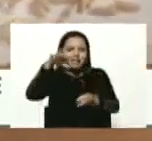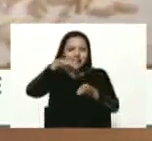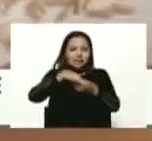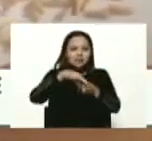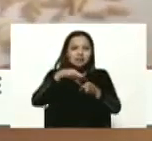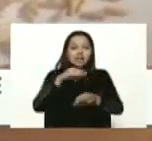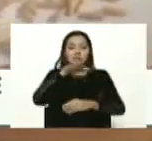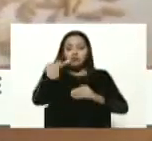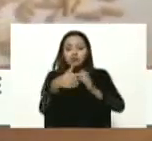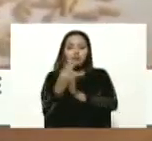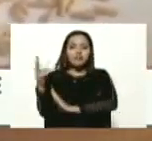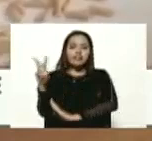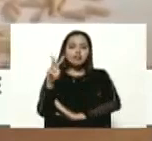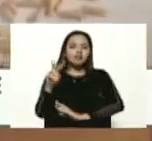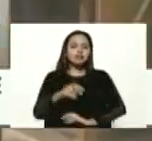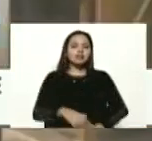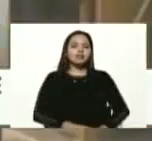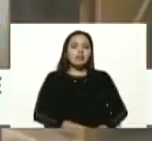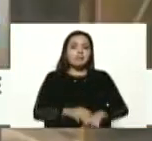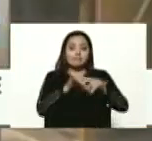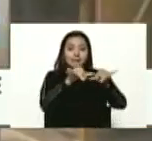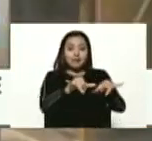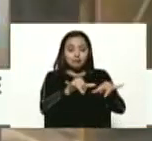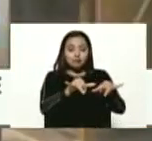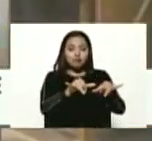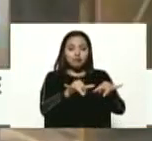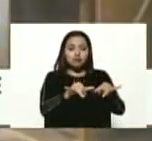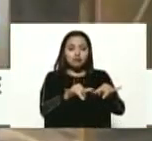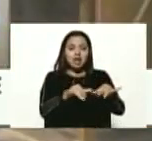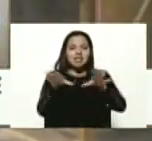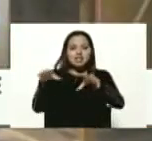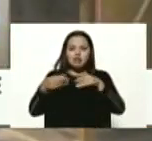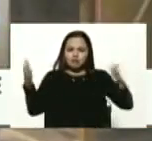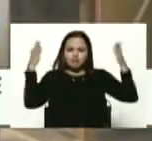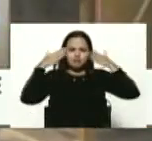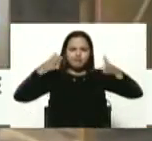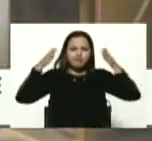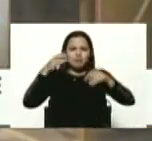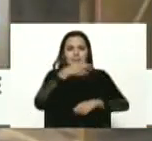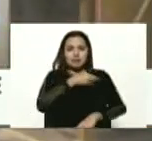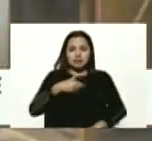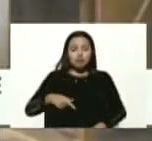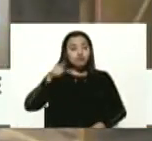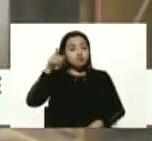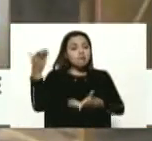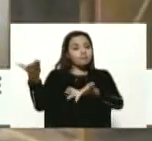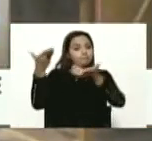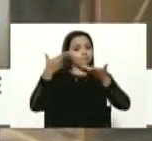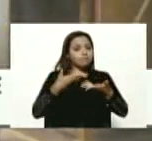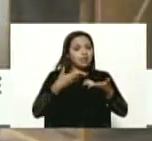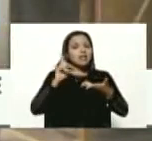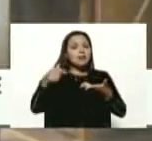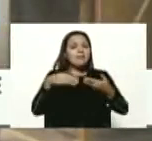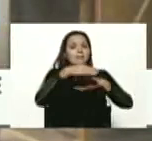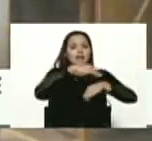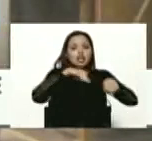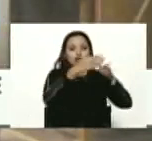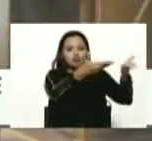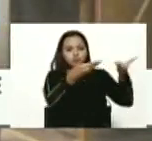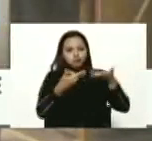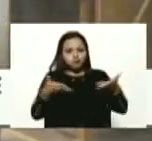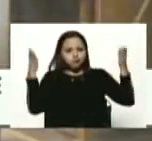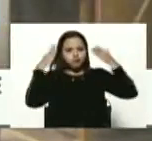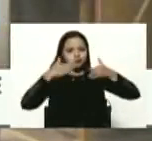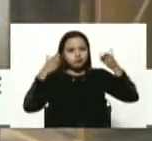nacional. Esto, sin duda alguna, es siguiendo sus instrucciones, ciudadano presidente, las instrucciones de nuestro ministro Wilman Castro Soteldo